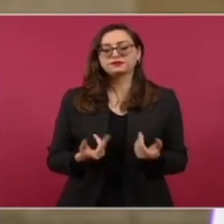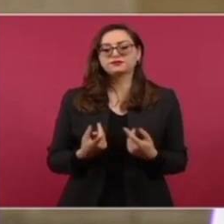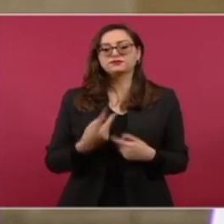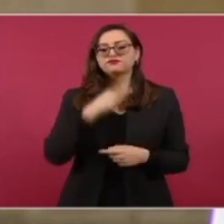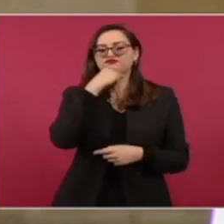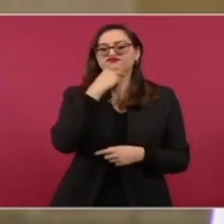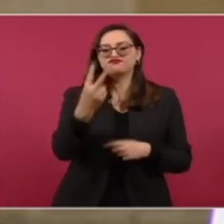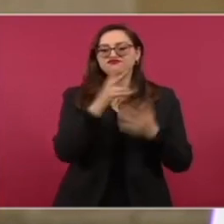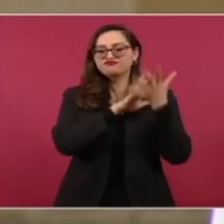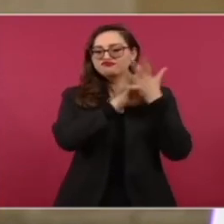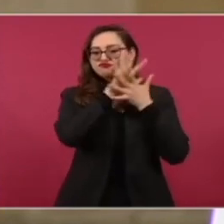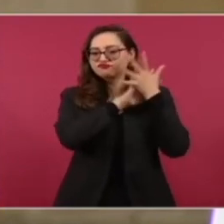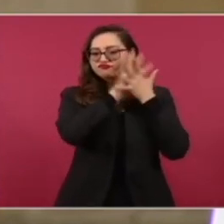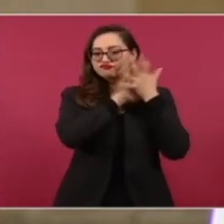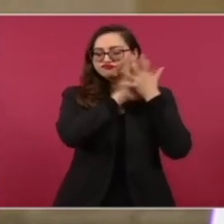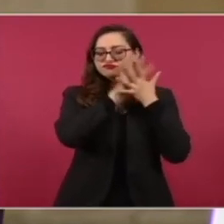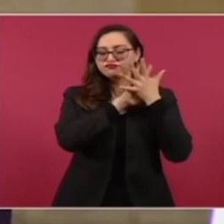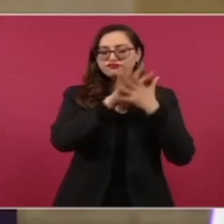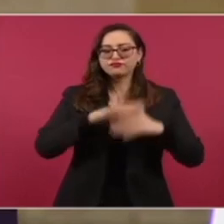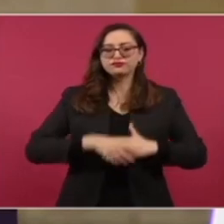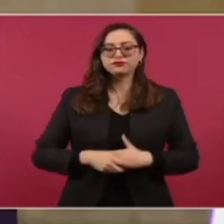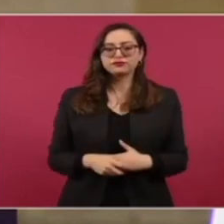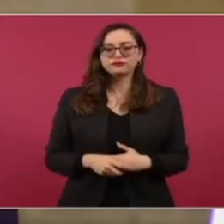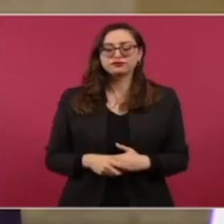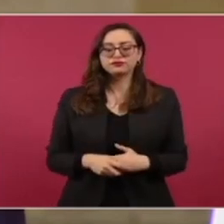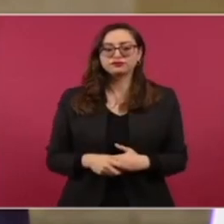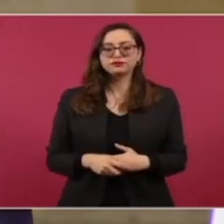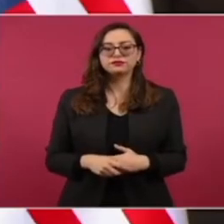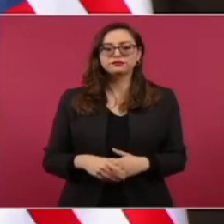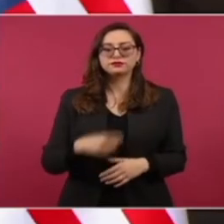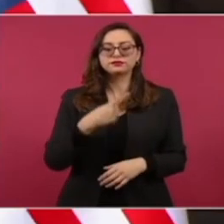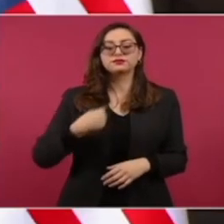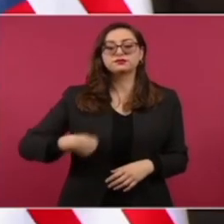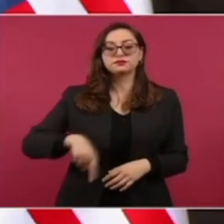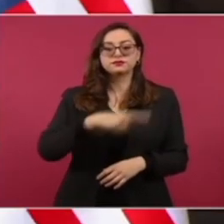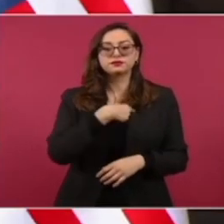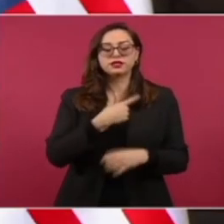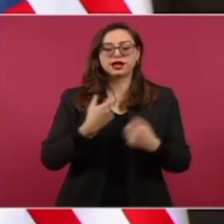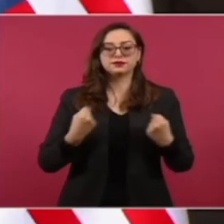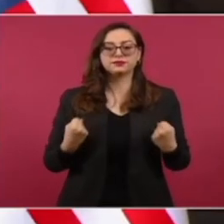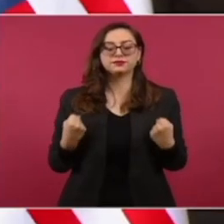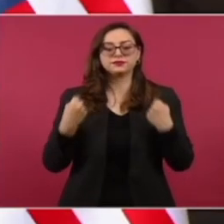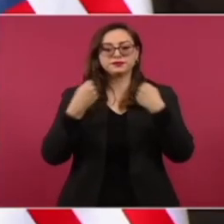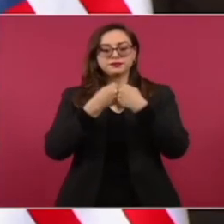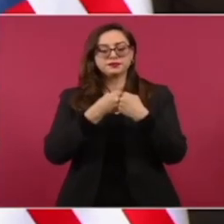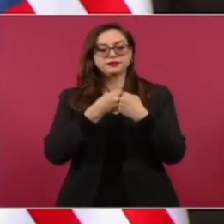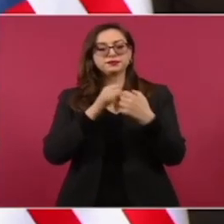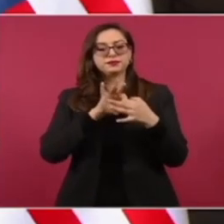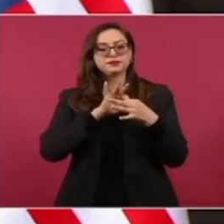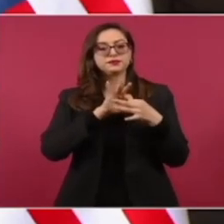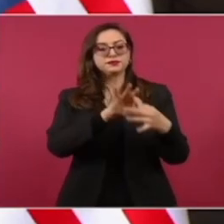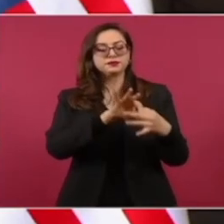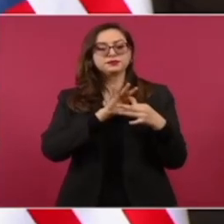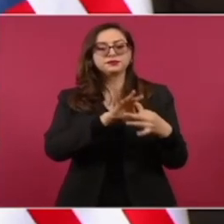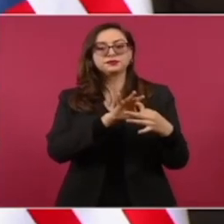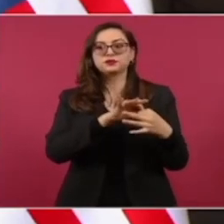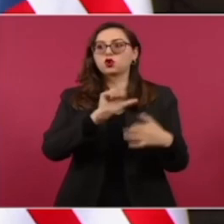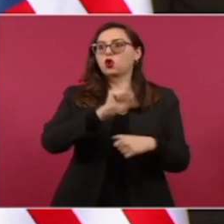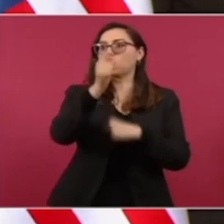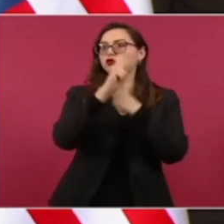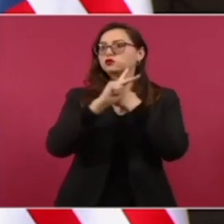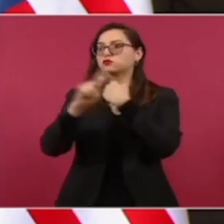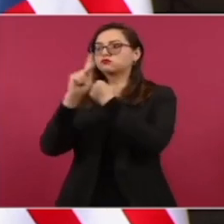attiré intercambio sur notre libre continent entre des nuestras fronteras investisseurs atrajo en de nuestro partout dans le continente monde. inversionistas de Free todo el trade mundo. through